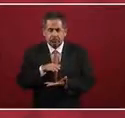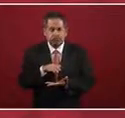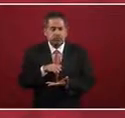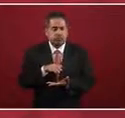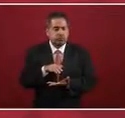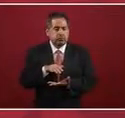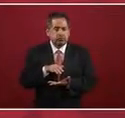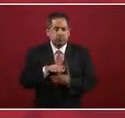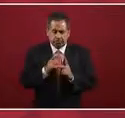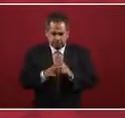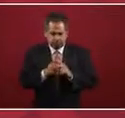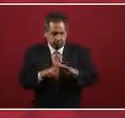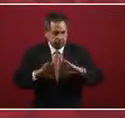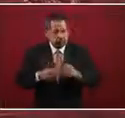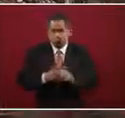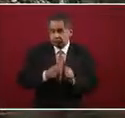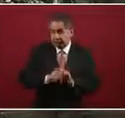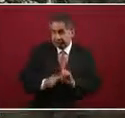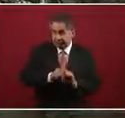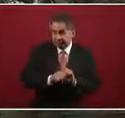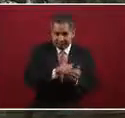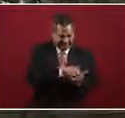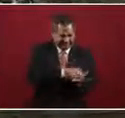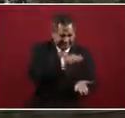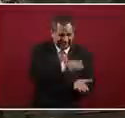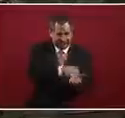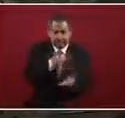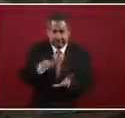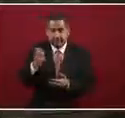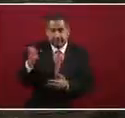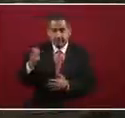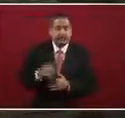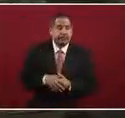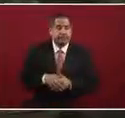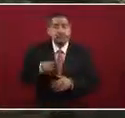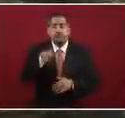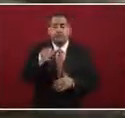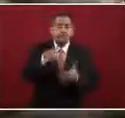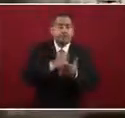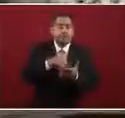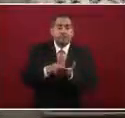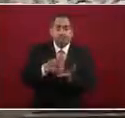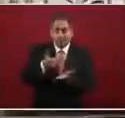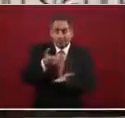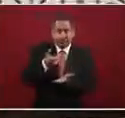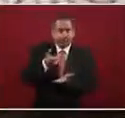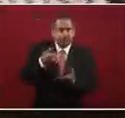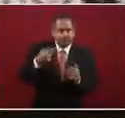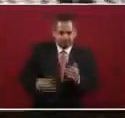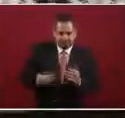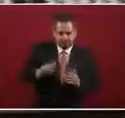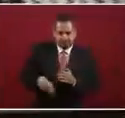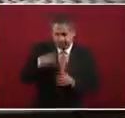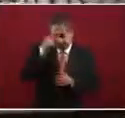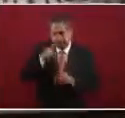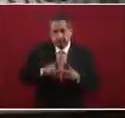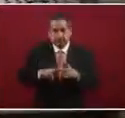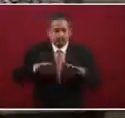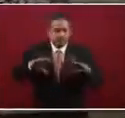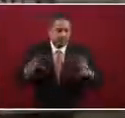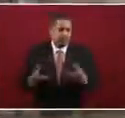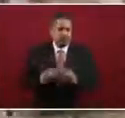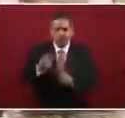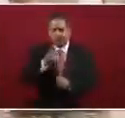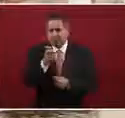es un numerario en efectivo, también llegaron 17 millones en moneda nacional y 201 mil